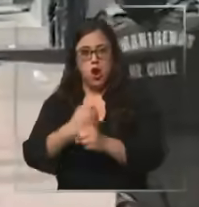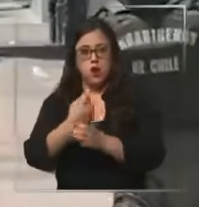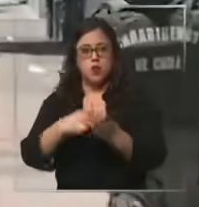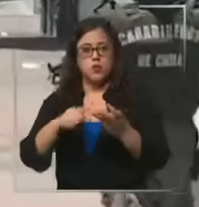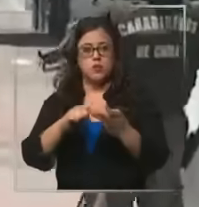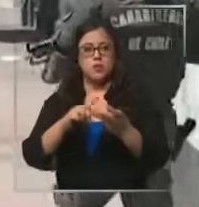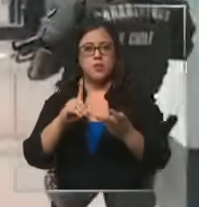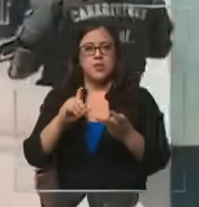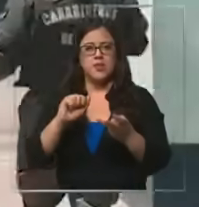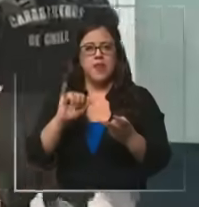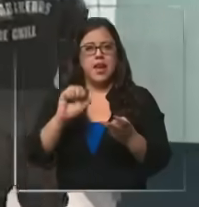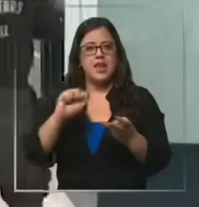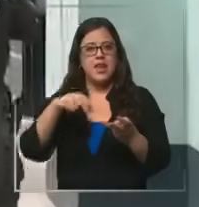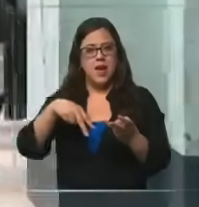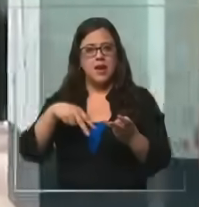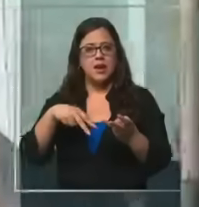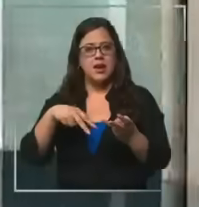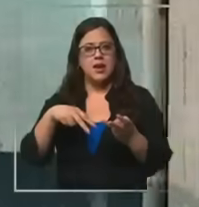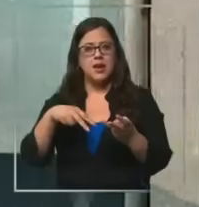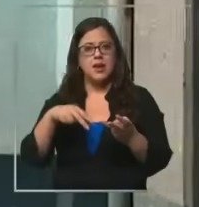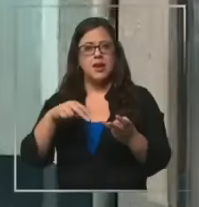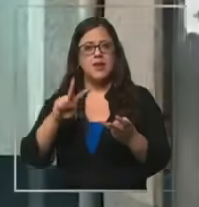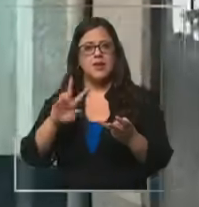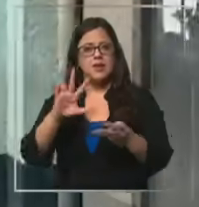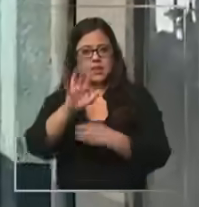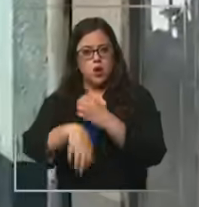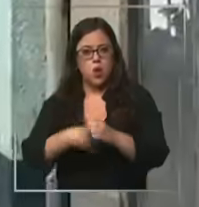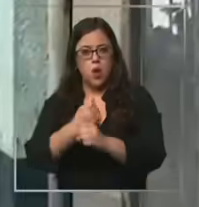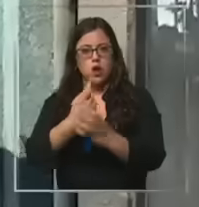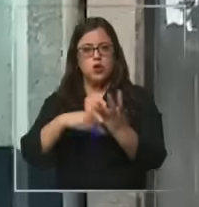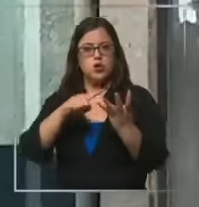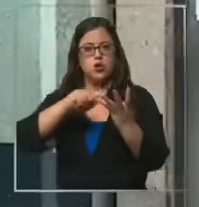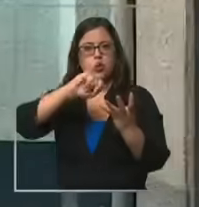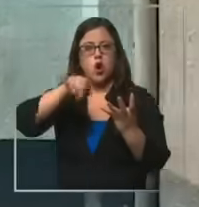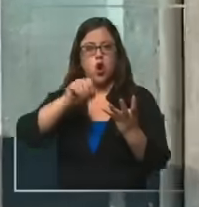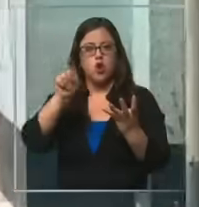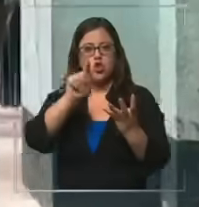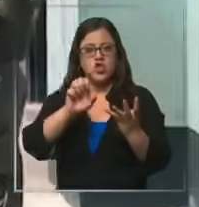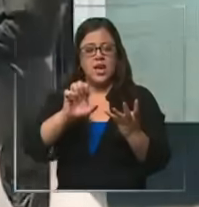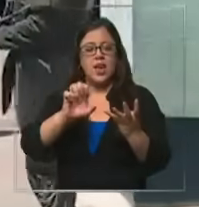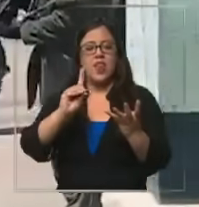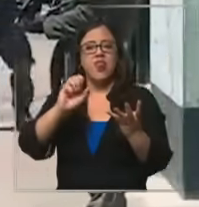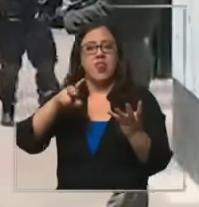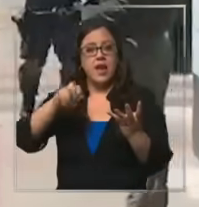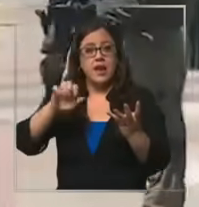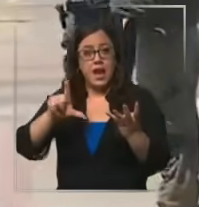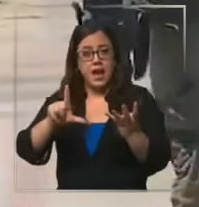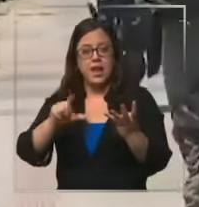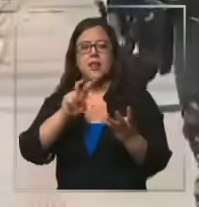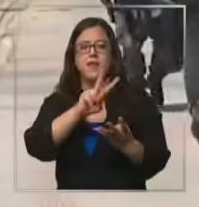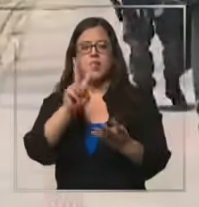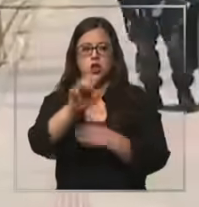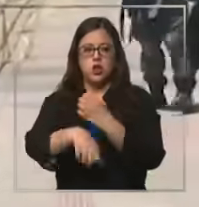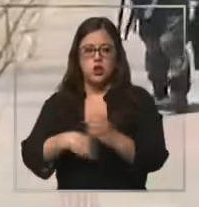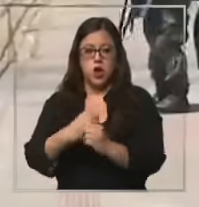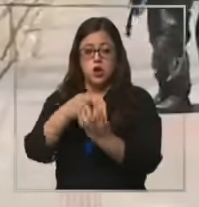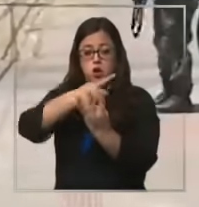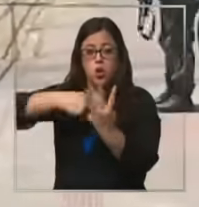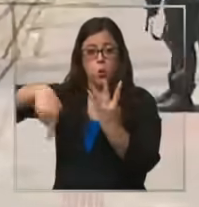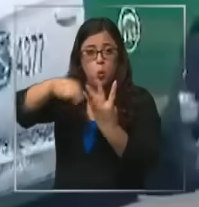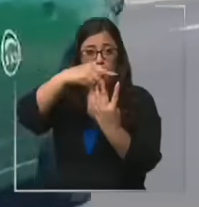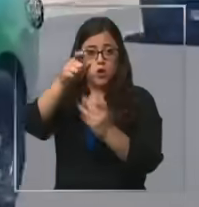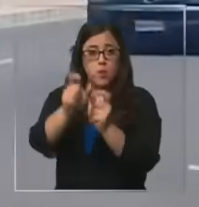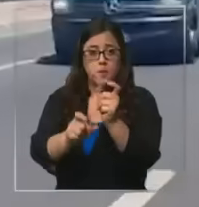Dayan Alexander Sánchez Jiménez, de 25 años, y José Daniel Mojano Garrido, de 22 años. Todos